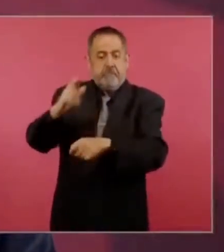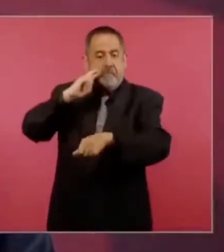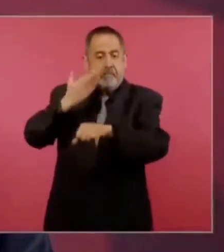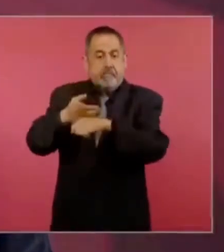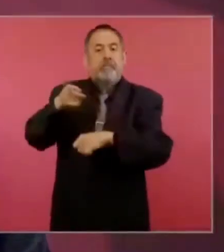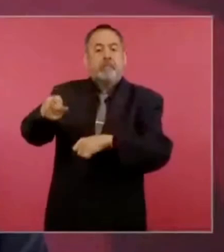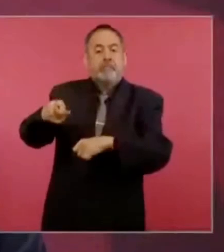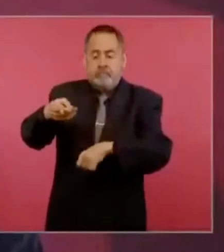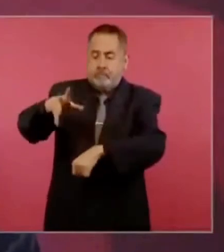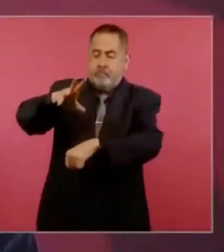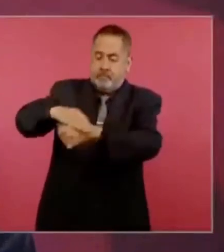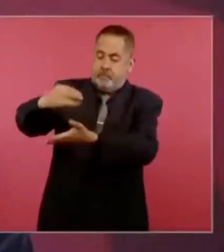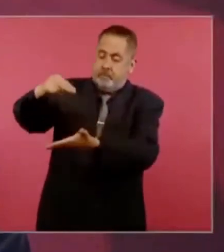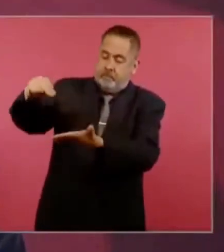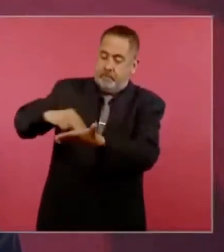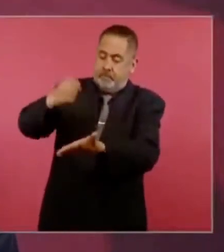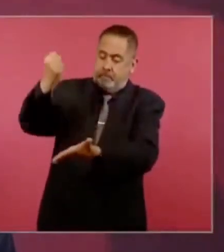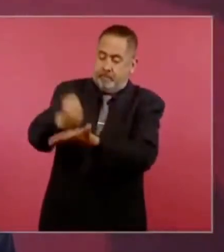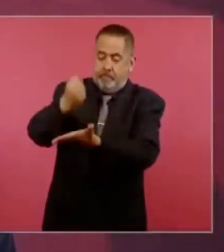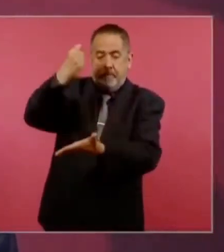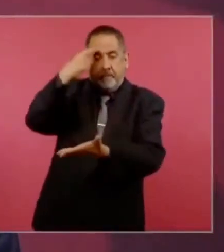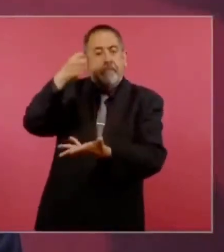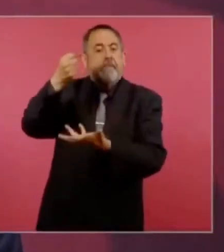la autorización del presupuesto.